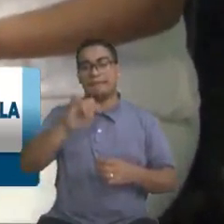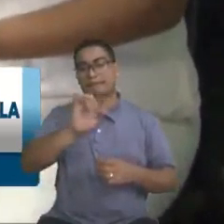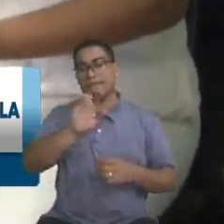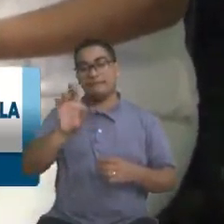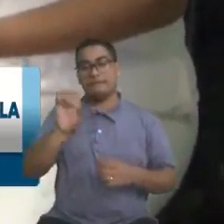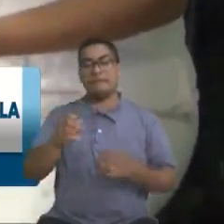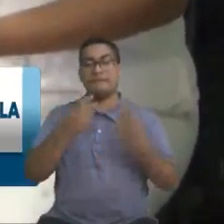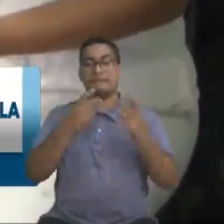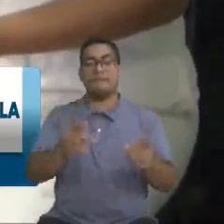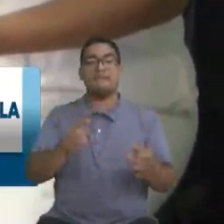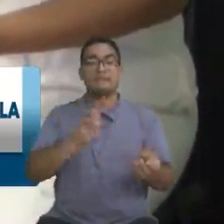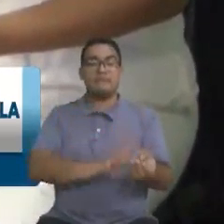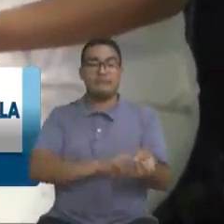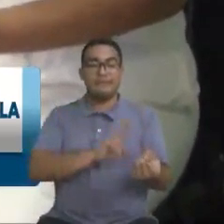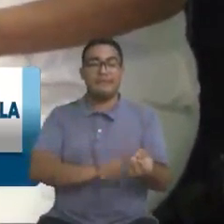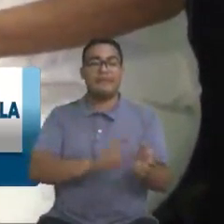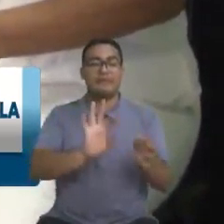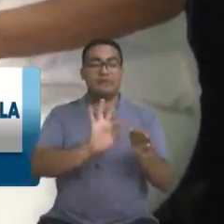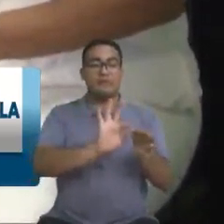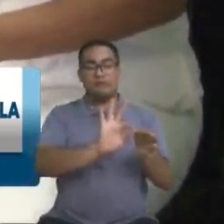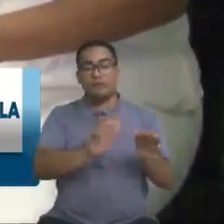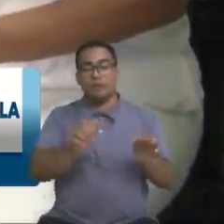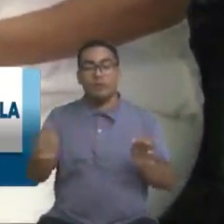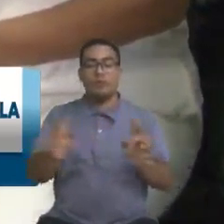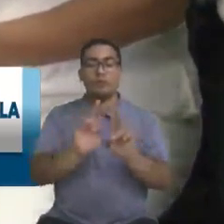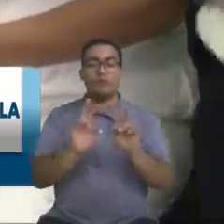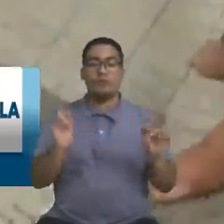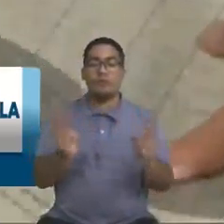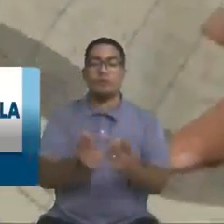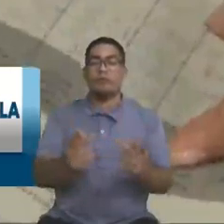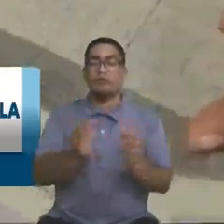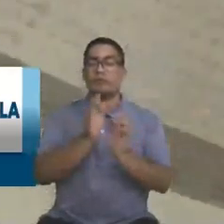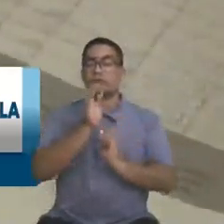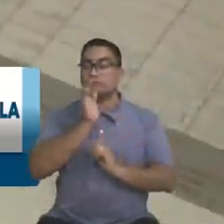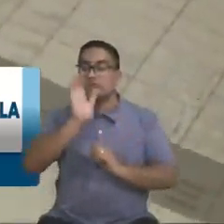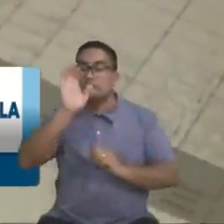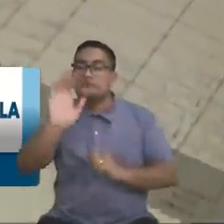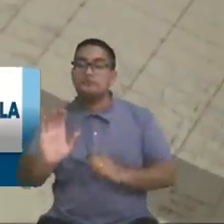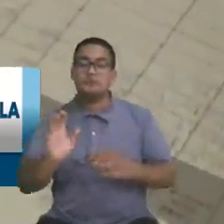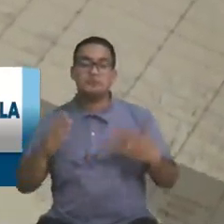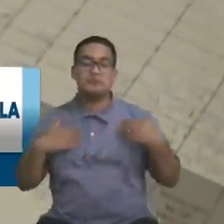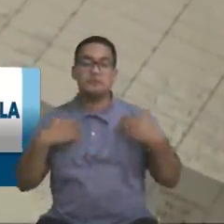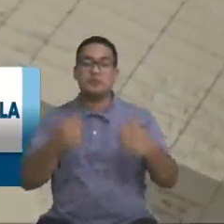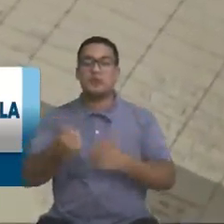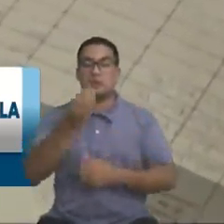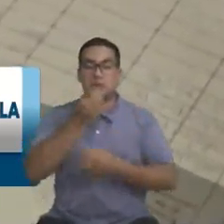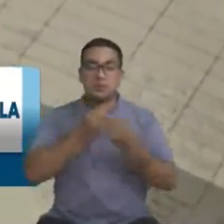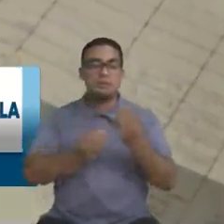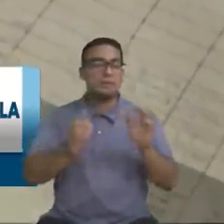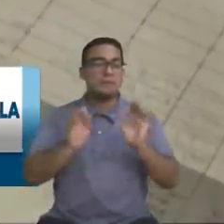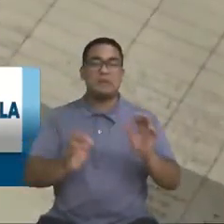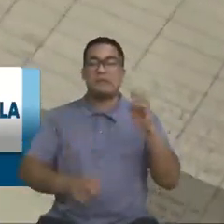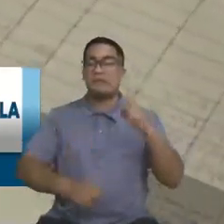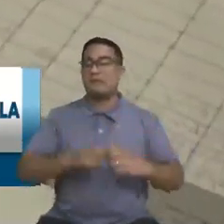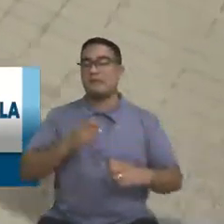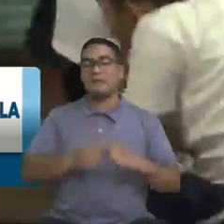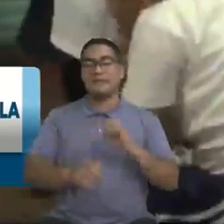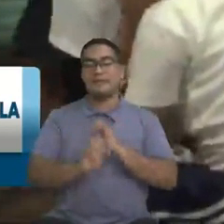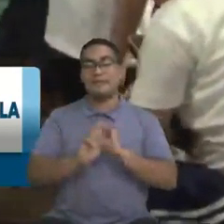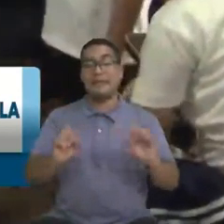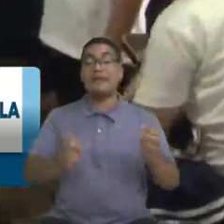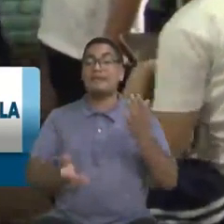tiene alguna enfermedad, se le da su tratamiento, ¿verdad? Porque si tiene anemia, obviamente tiene que dársele su tratamiento,